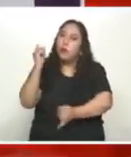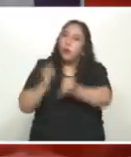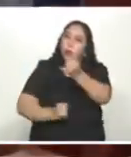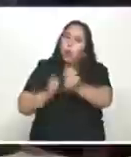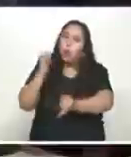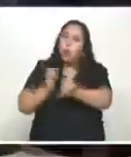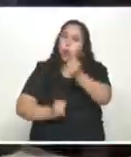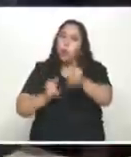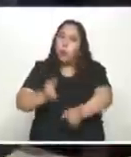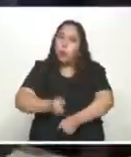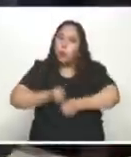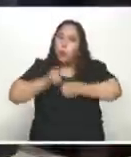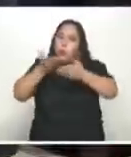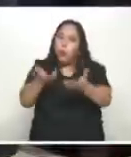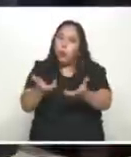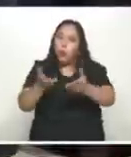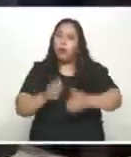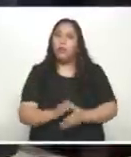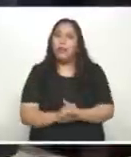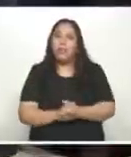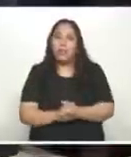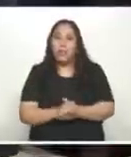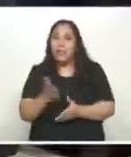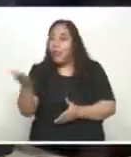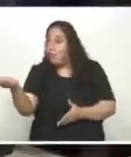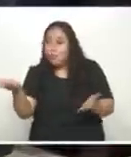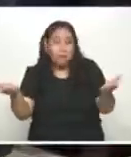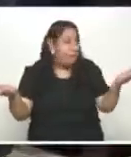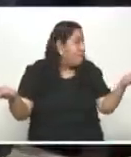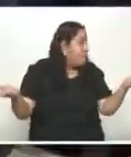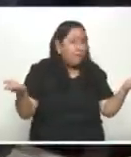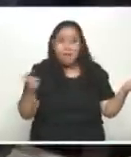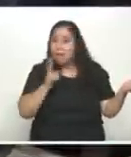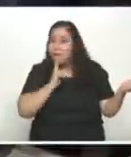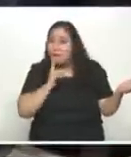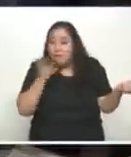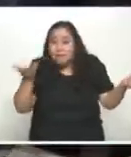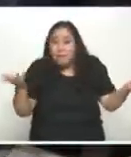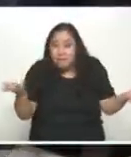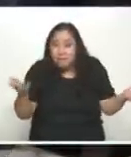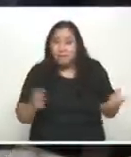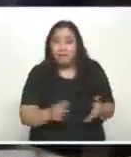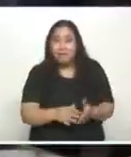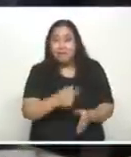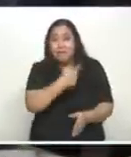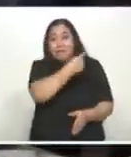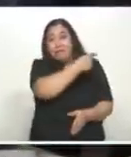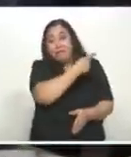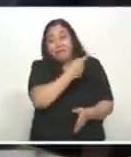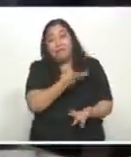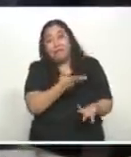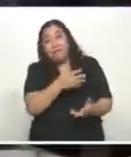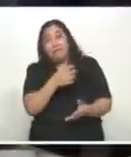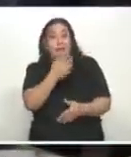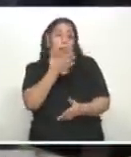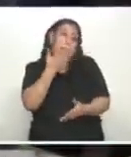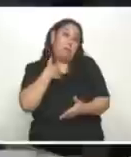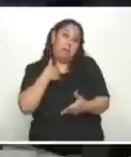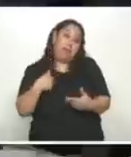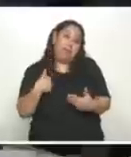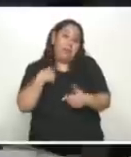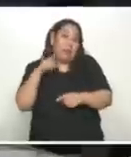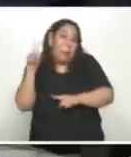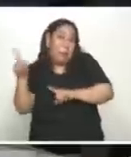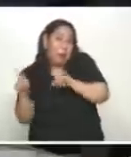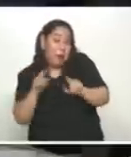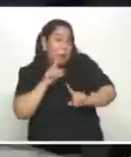pueblo hondureño. Bueno, ya. Sí, el ministro me está dirigiendo aquí, yo lo dejo preguntar.